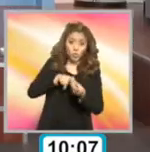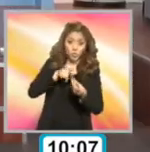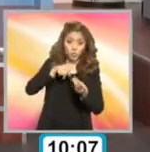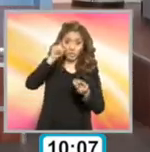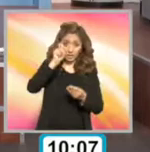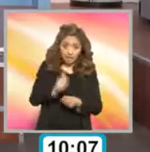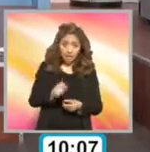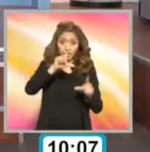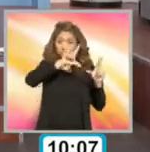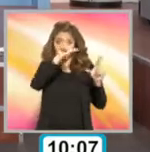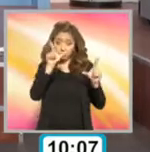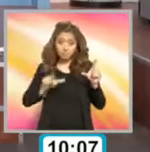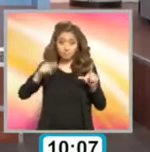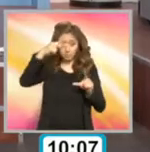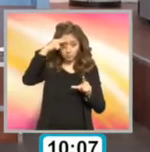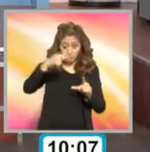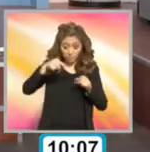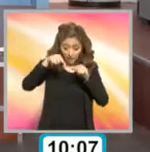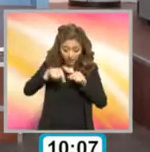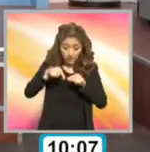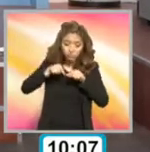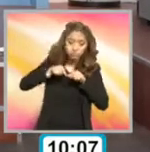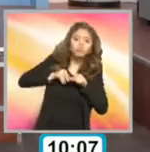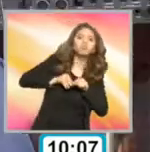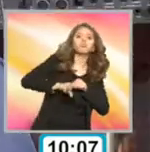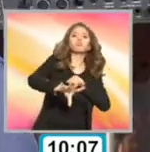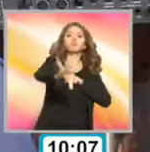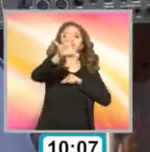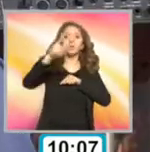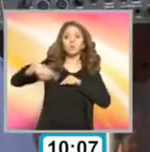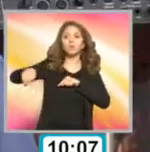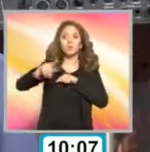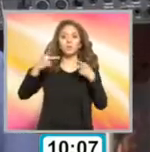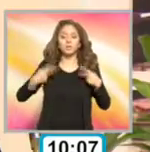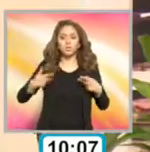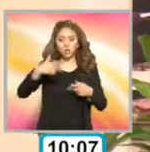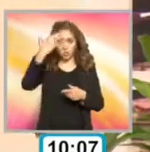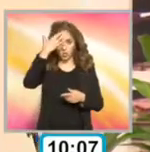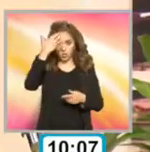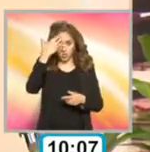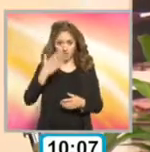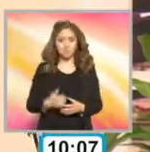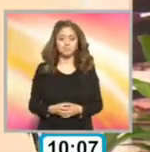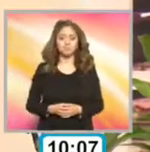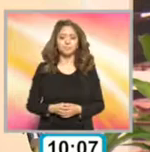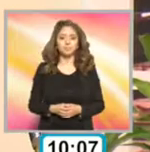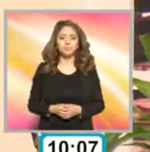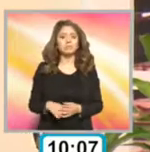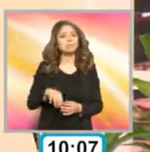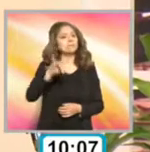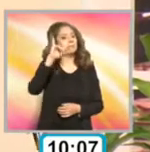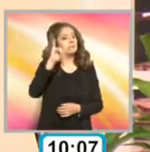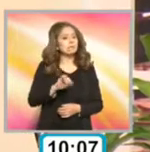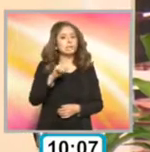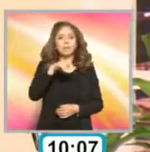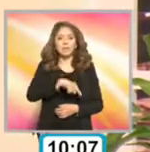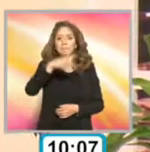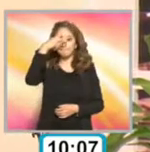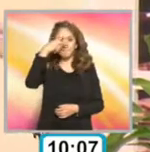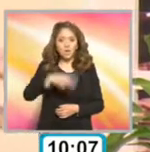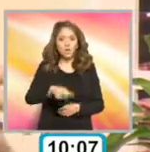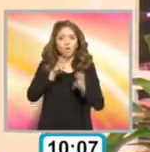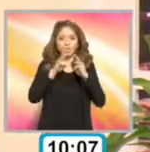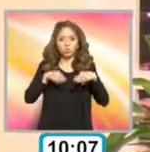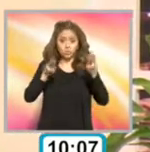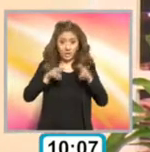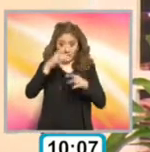les ha ayudado mucho a expandirse, ¿no? En la cuestión de fama y todo esto. Totalmente, definitivamente México es un referente de la música latinoamericana. Lo que